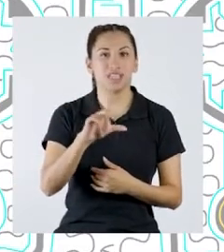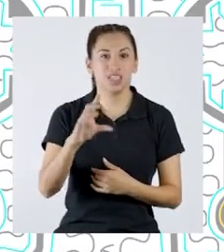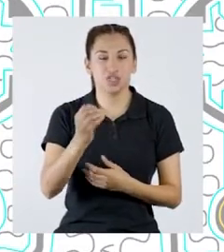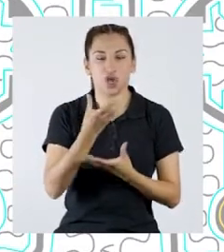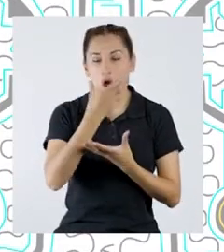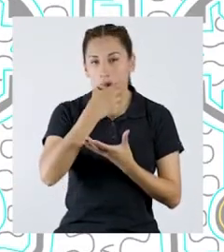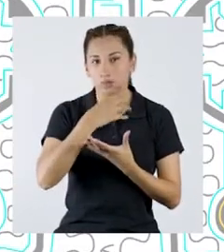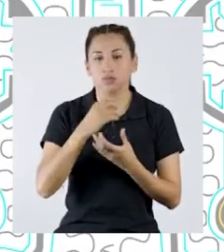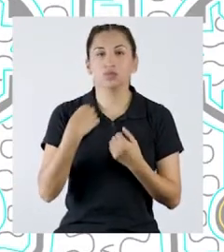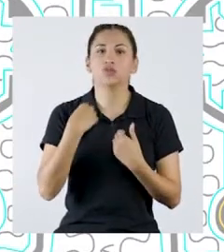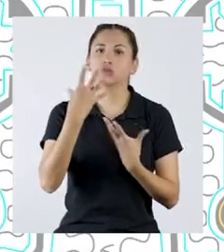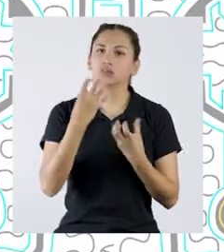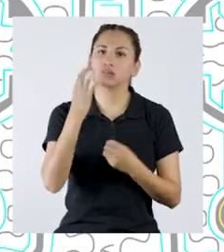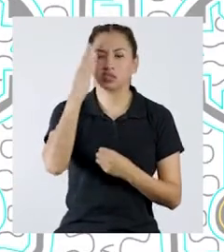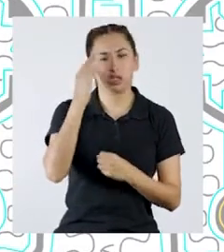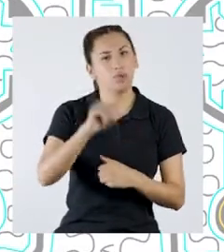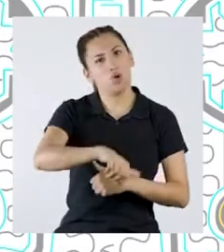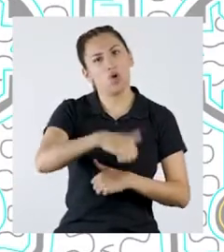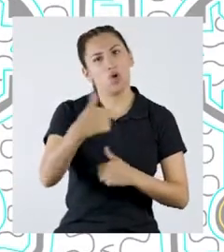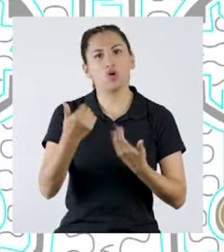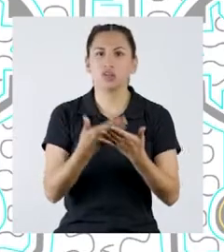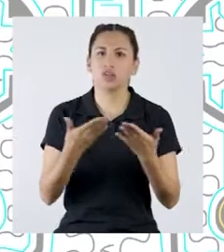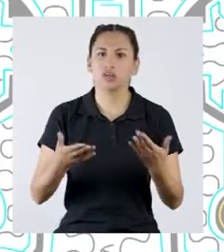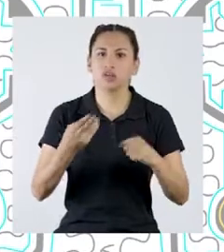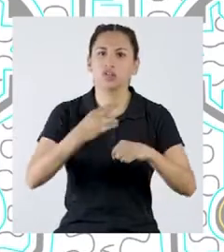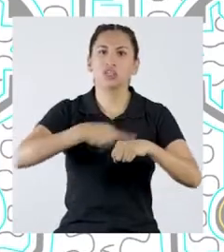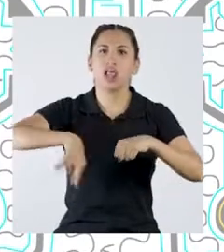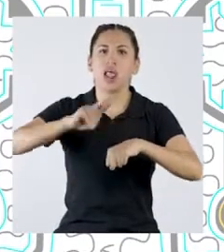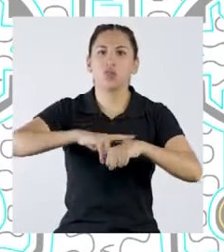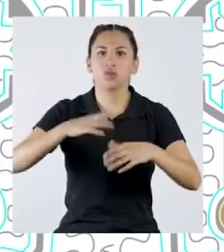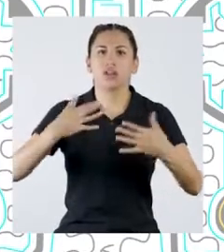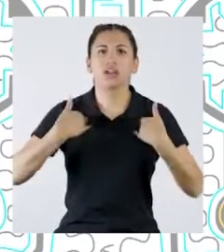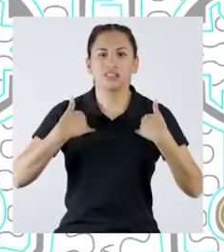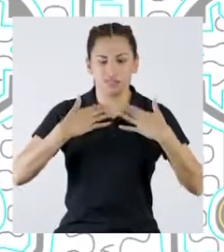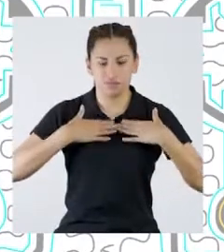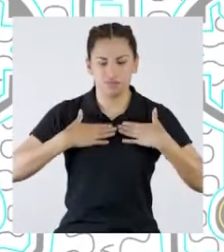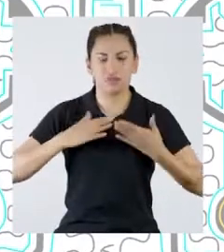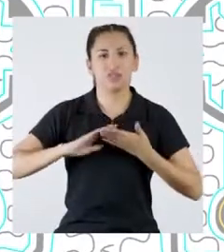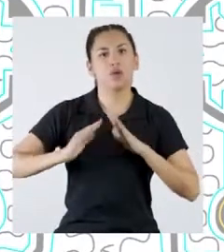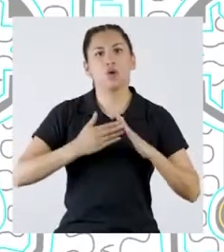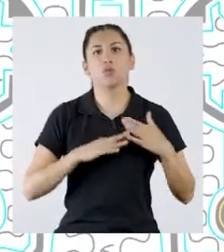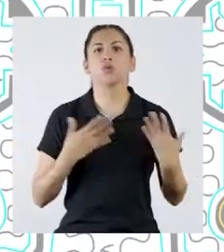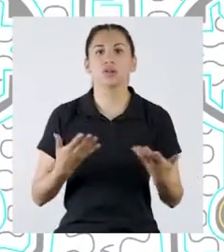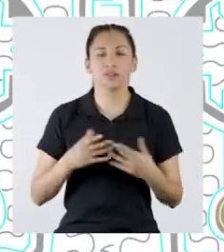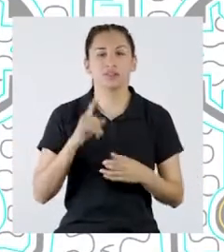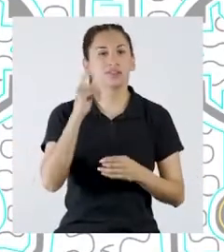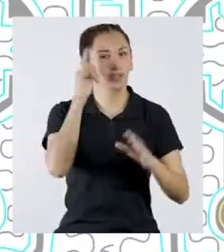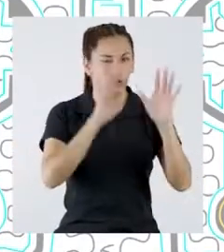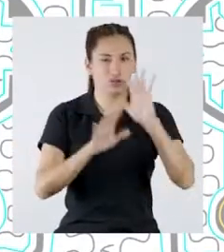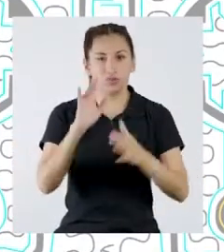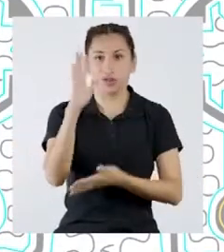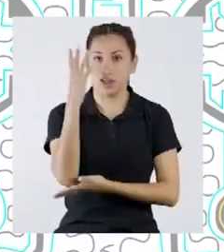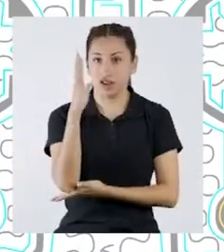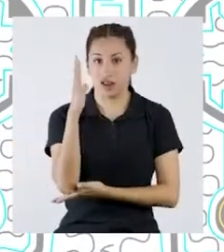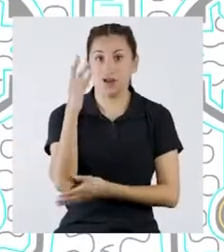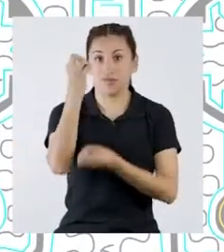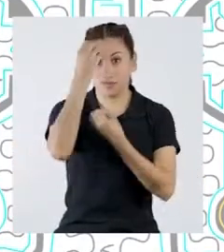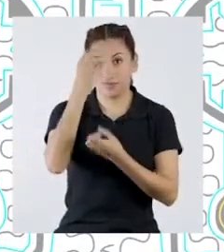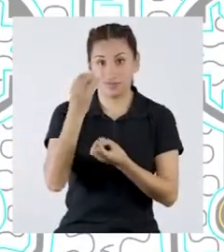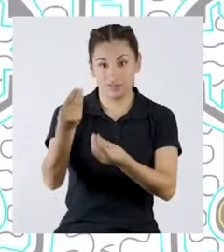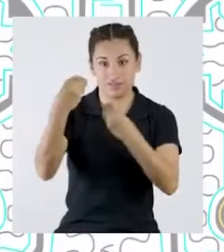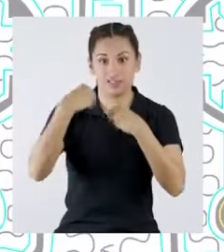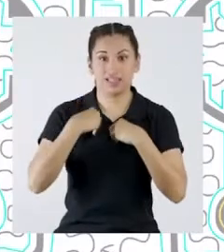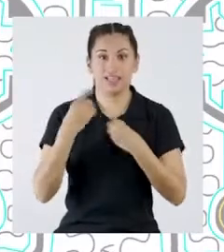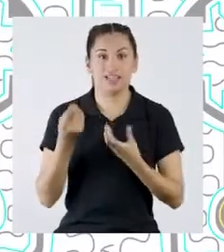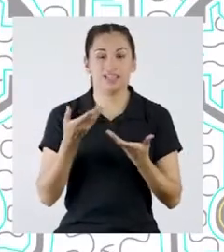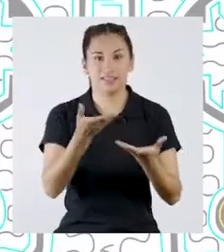gustaría saber qué otros recursos naturales hay en mi región. No te preocupes, Juan. El árbol de la información me ha